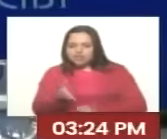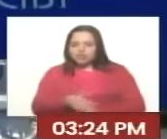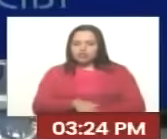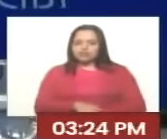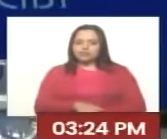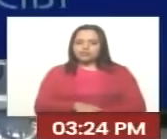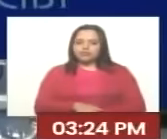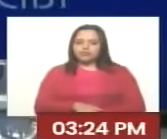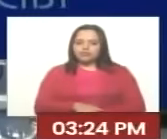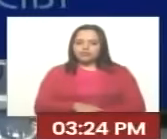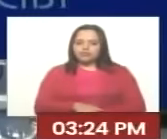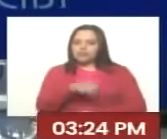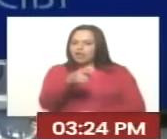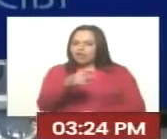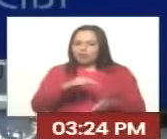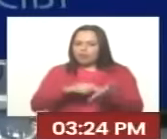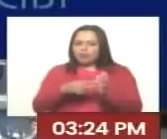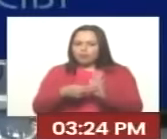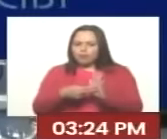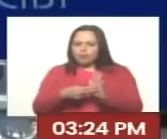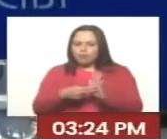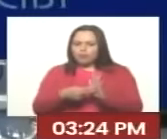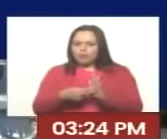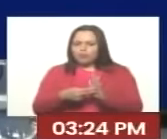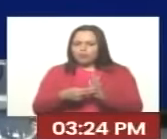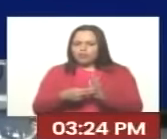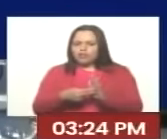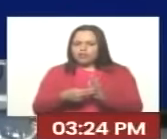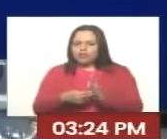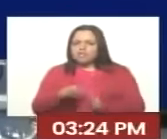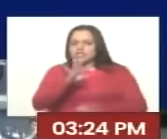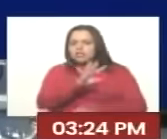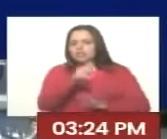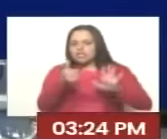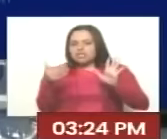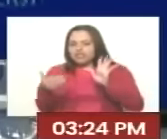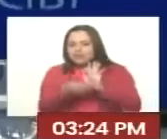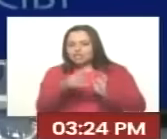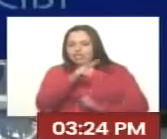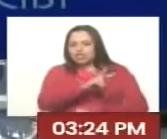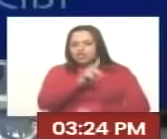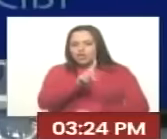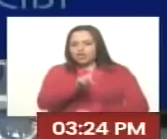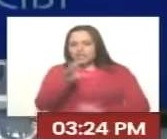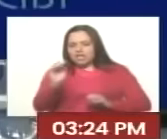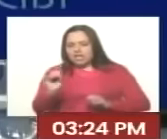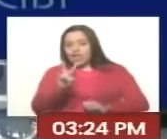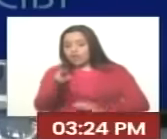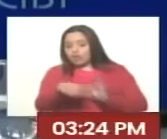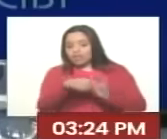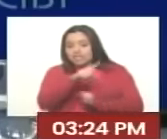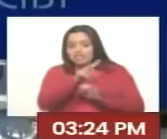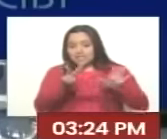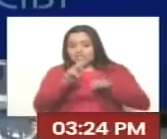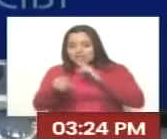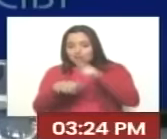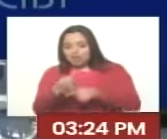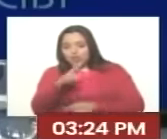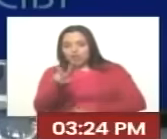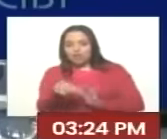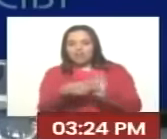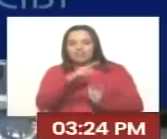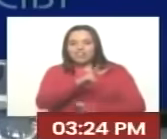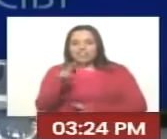el descenso es, fíjate, una cifra está ubicada en 56.210 en 2017, descendió en el 2022